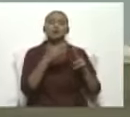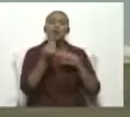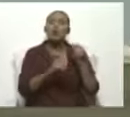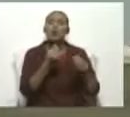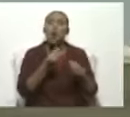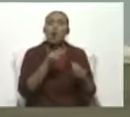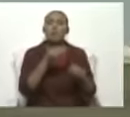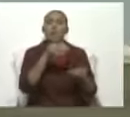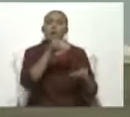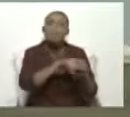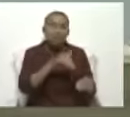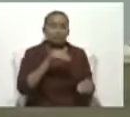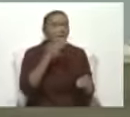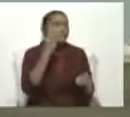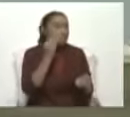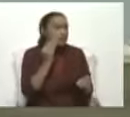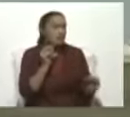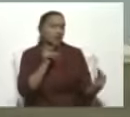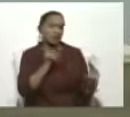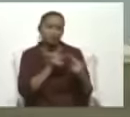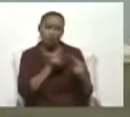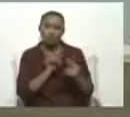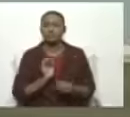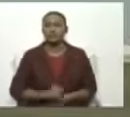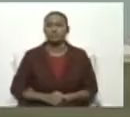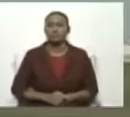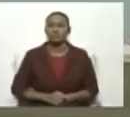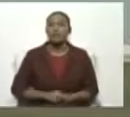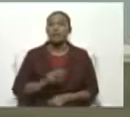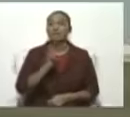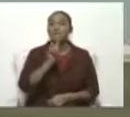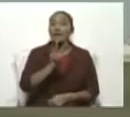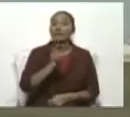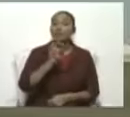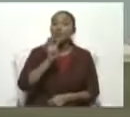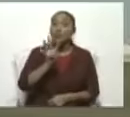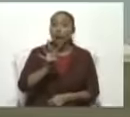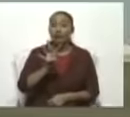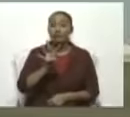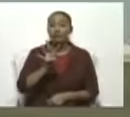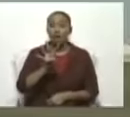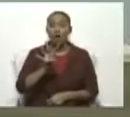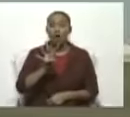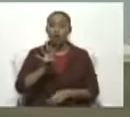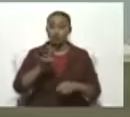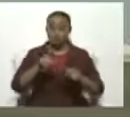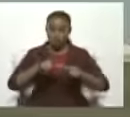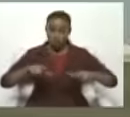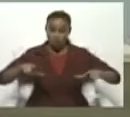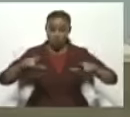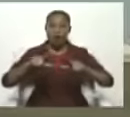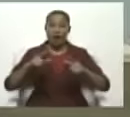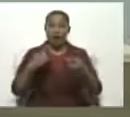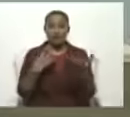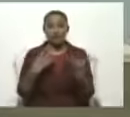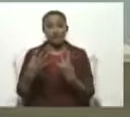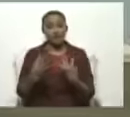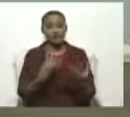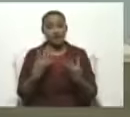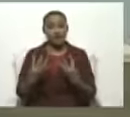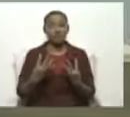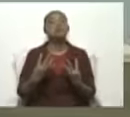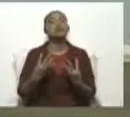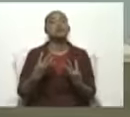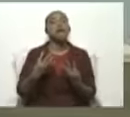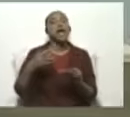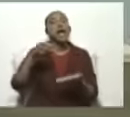Política y Financiamiento de colocar 24 stands en capital de estado, uno en cada capital de estado, donde vamos a tener